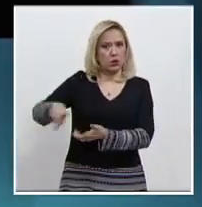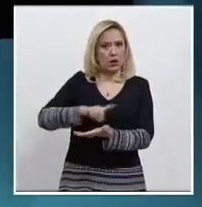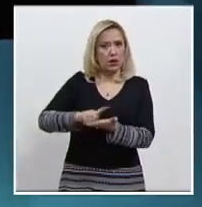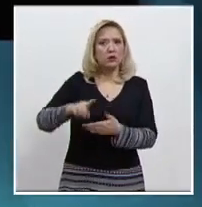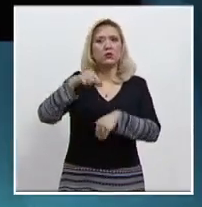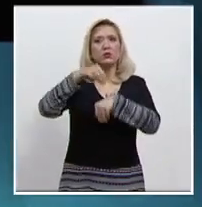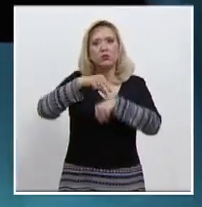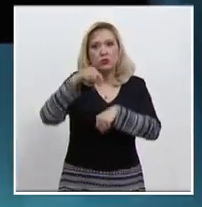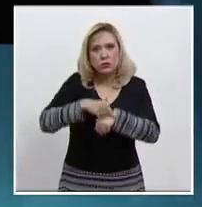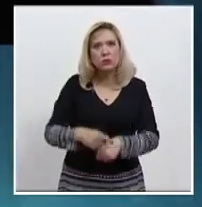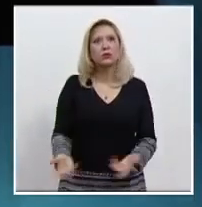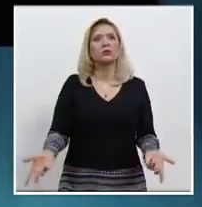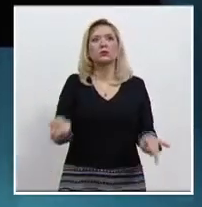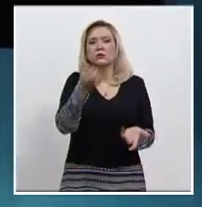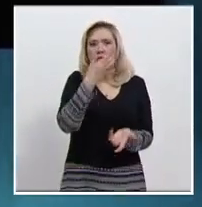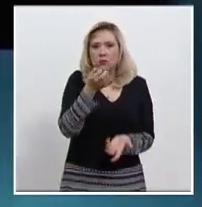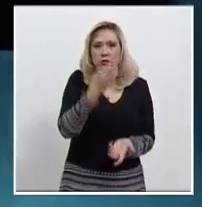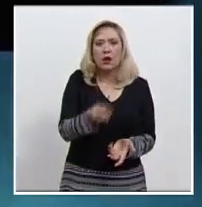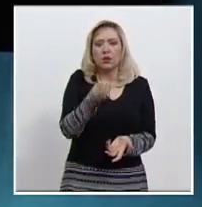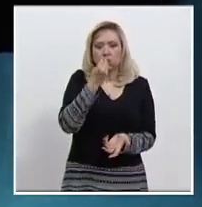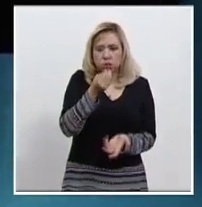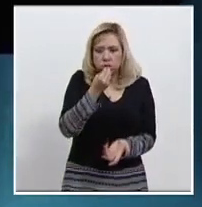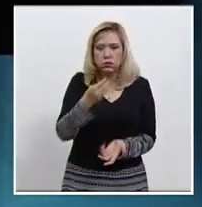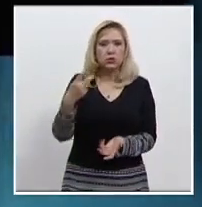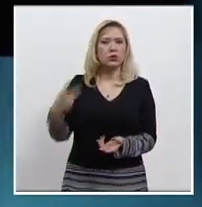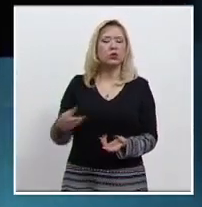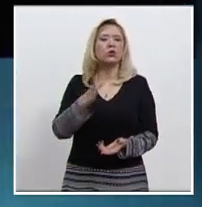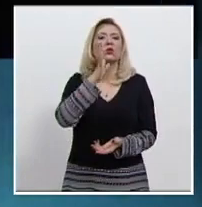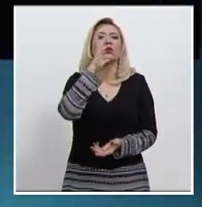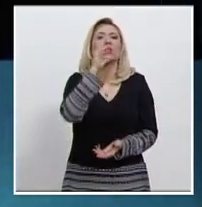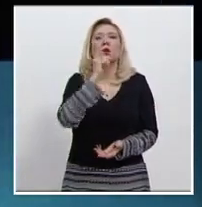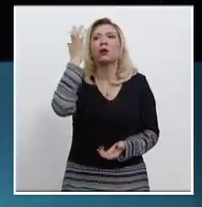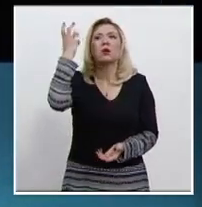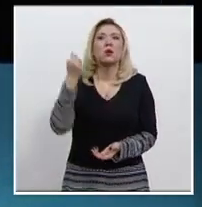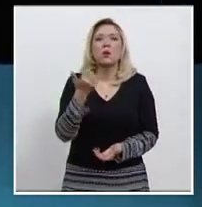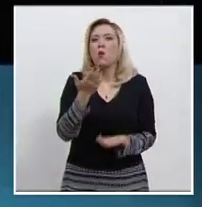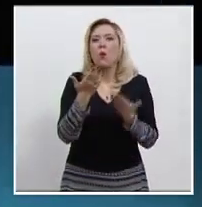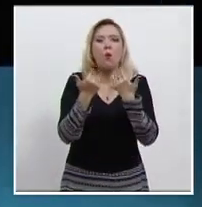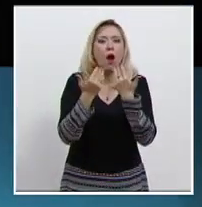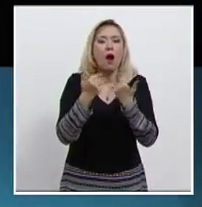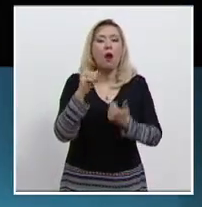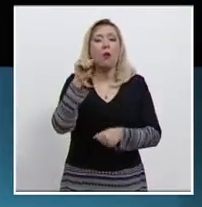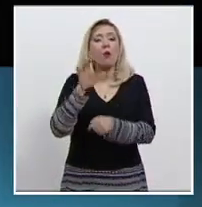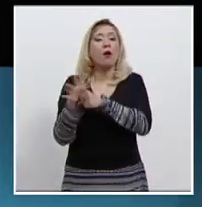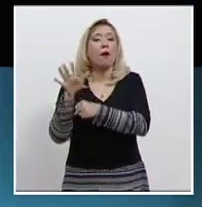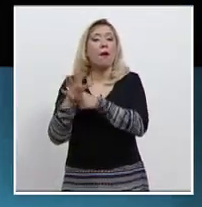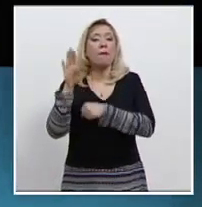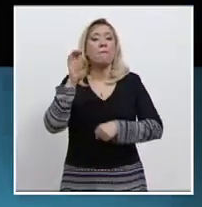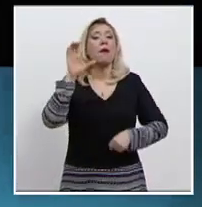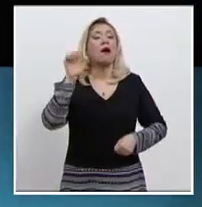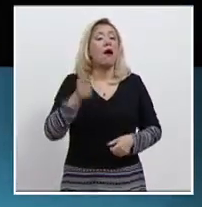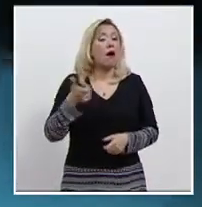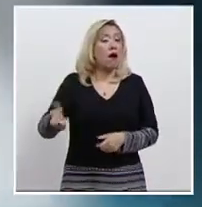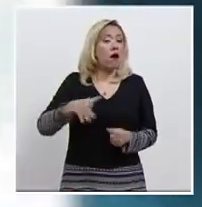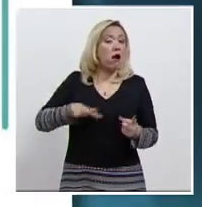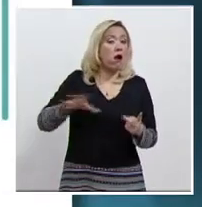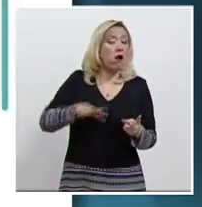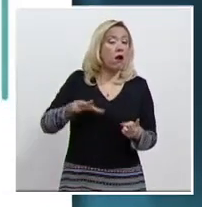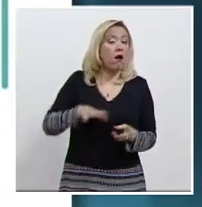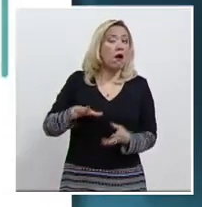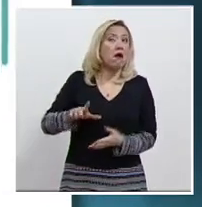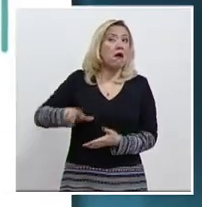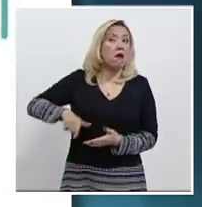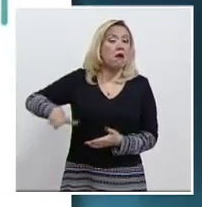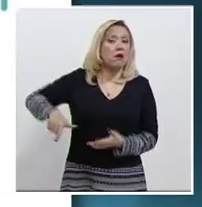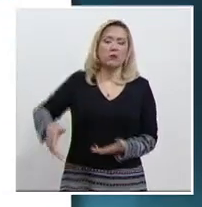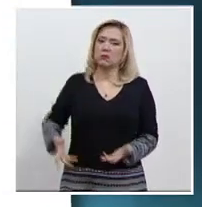salud y a la dignidad de la quejosa. Ello con el fin de restablecer el goce de los derechos al quejoso en tanto se resuelve